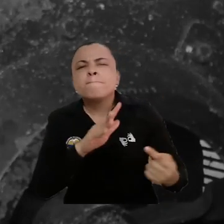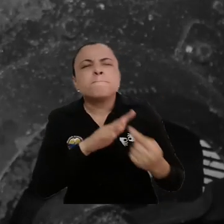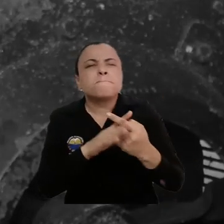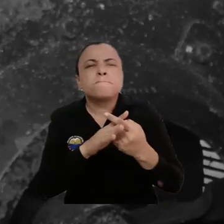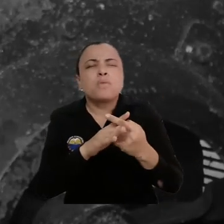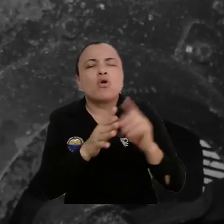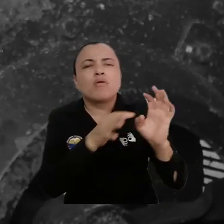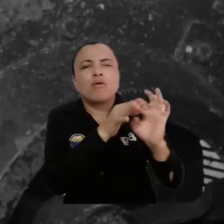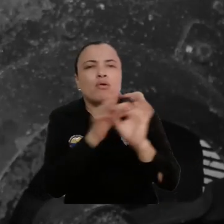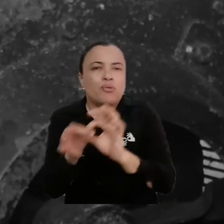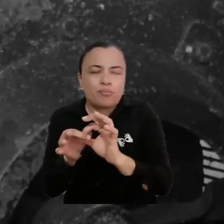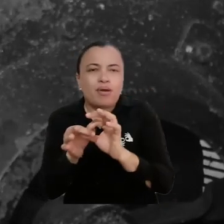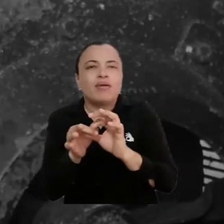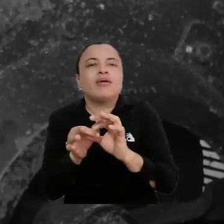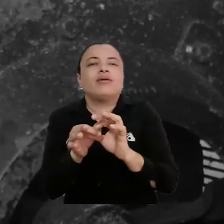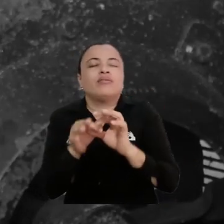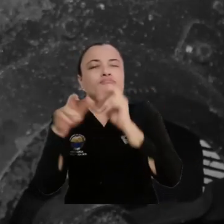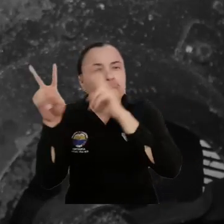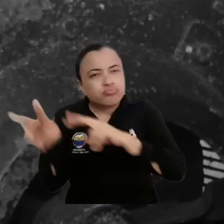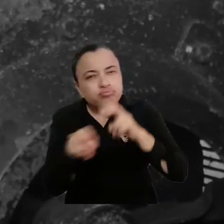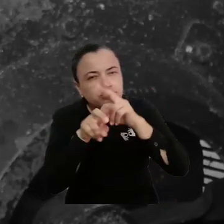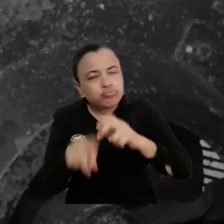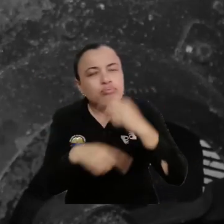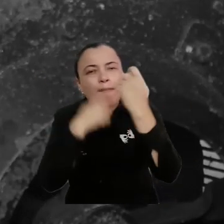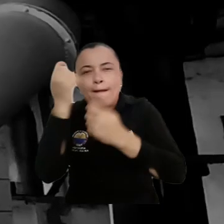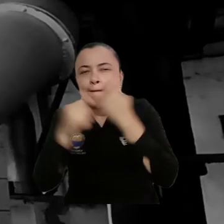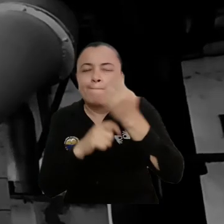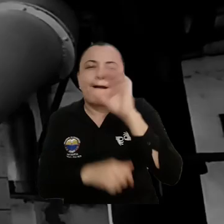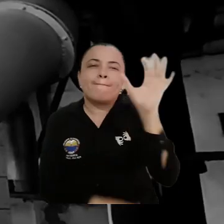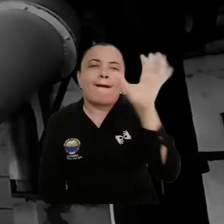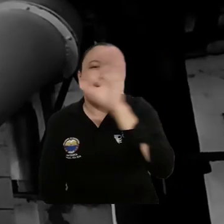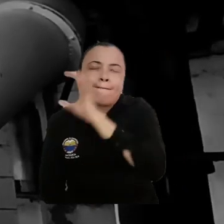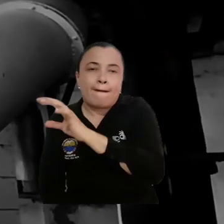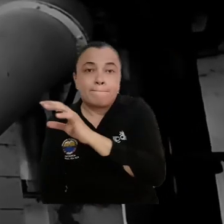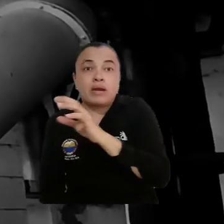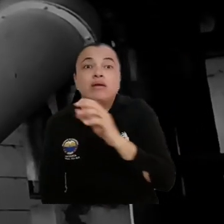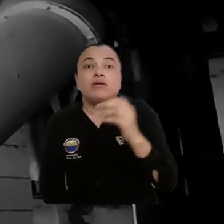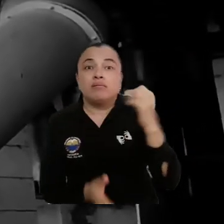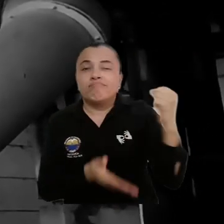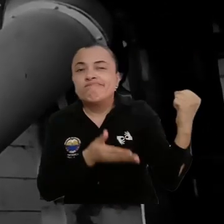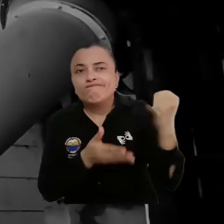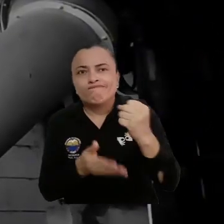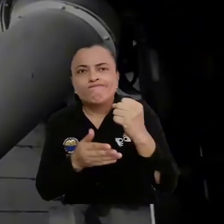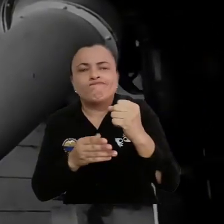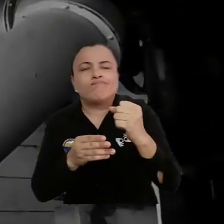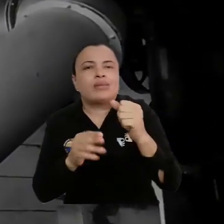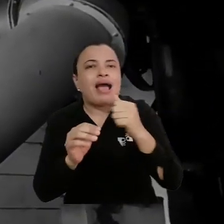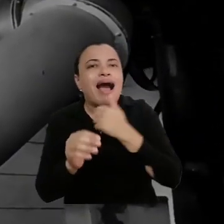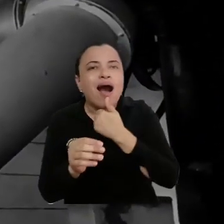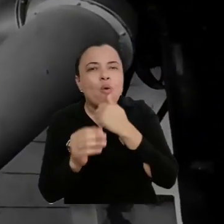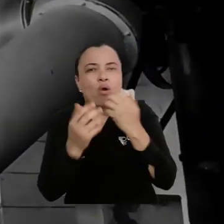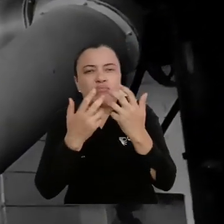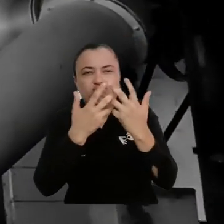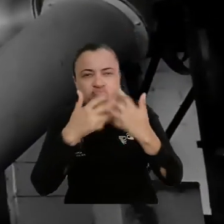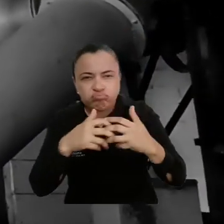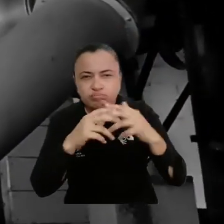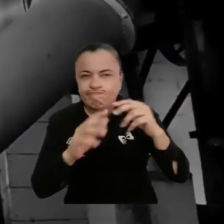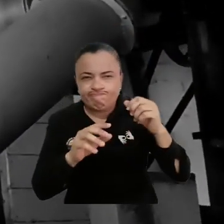ligado a proyectos agroexportadores de comienzos del siglo XX, con una fuerte inversión en infraestructura hidráulica.